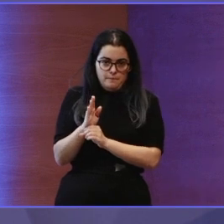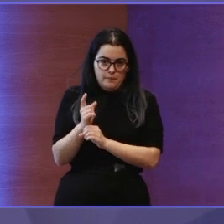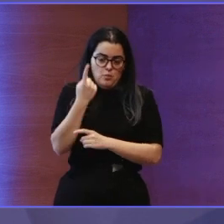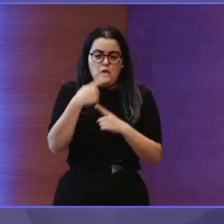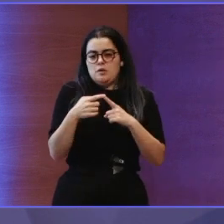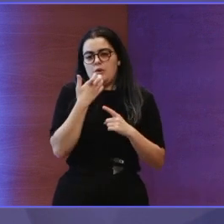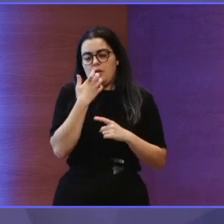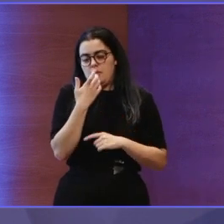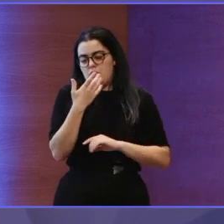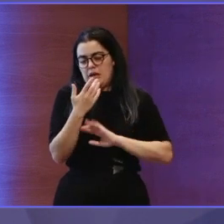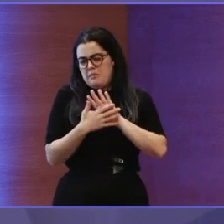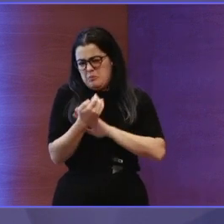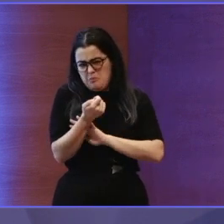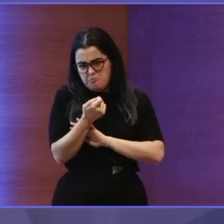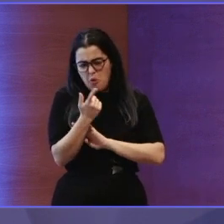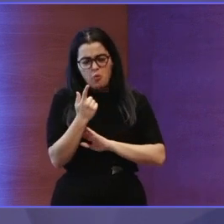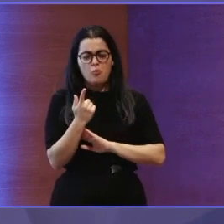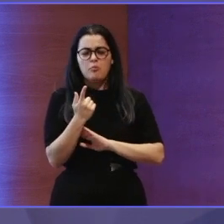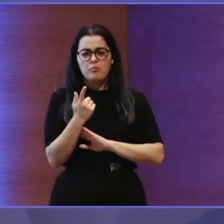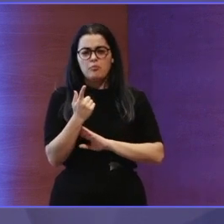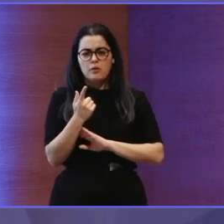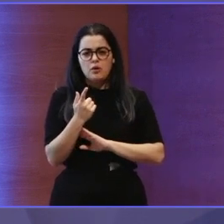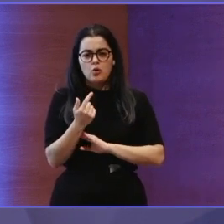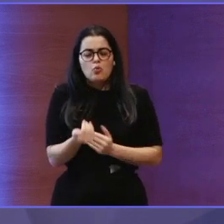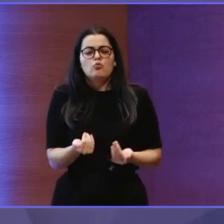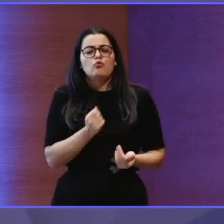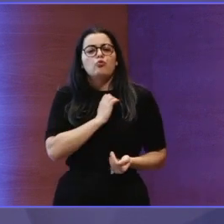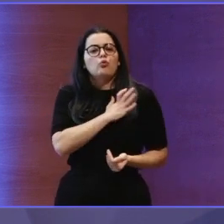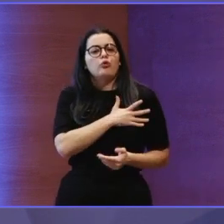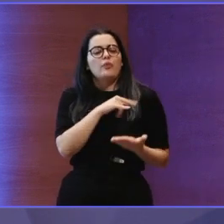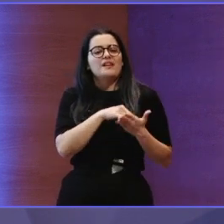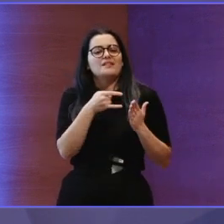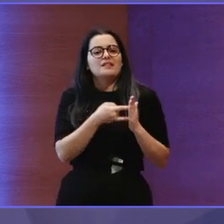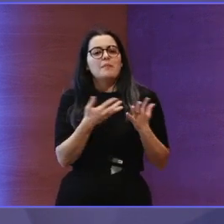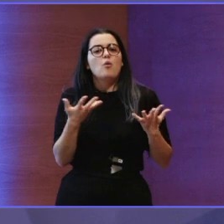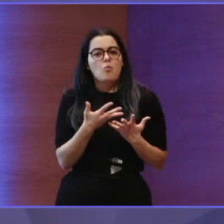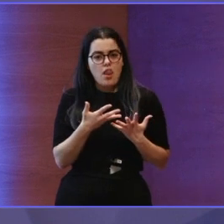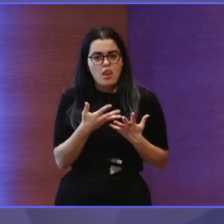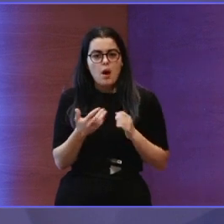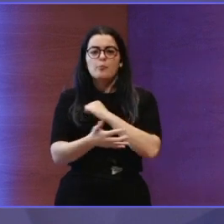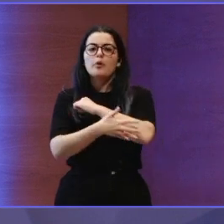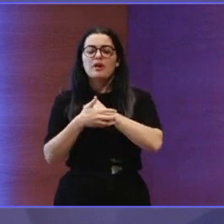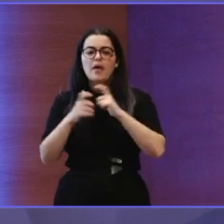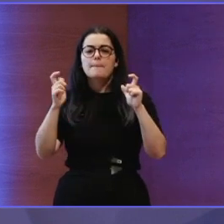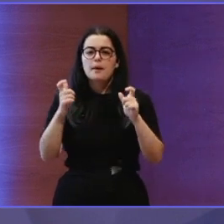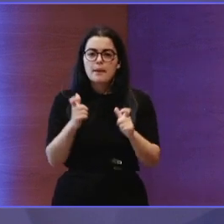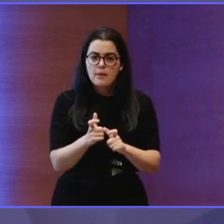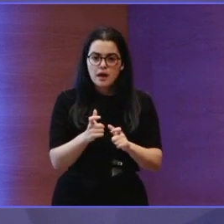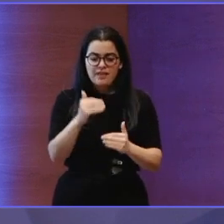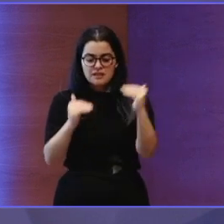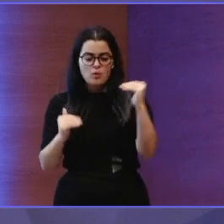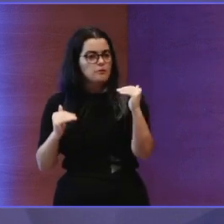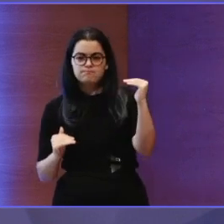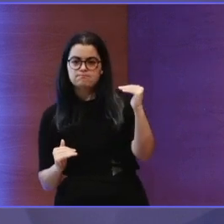la una de las principales eh cometidos y funciones del sistema es reducir la pobreza y reducir la desigualdad ni